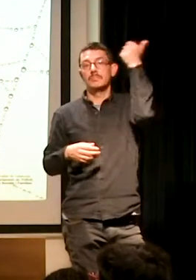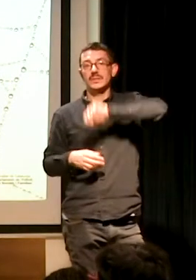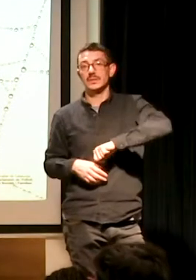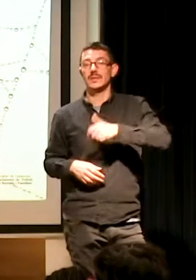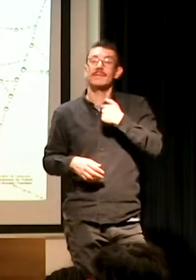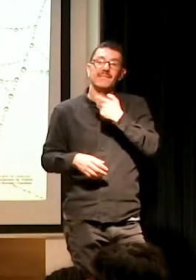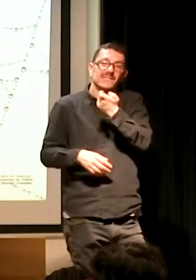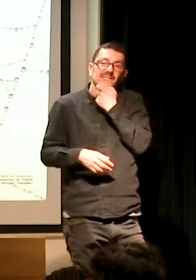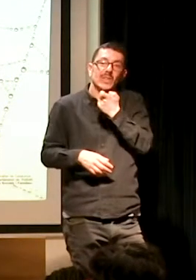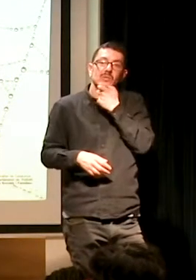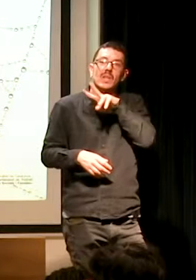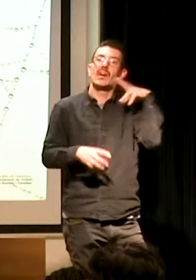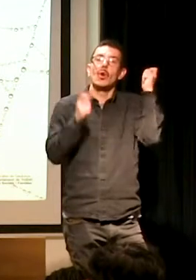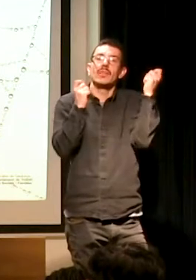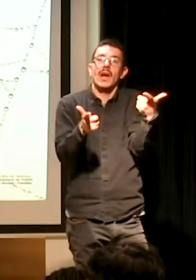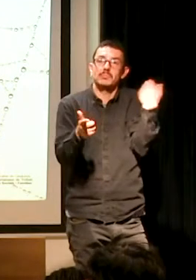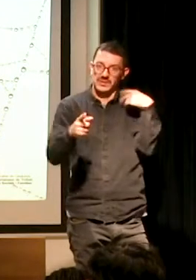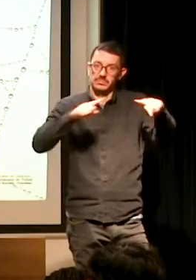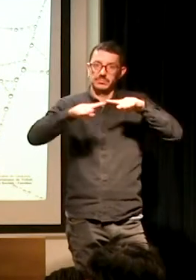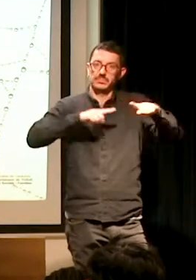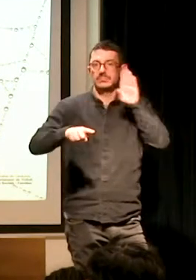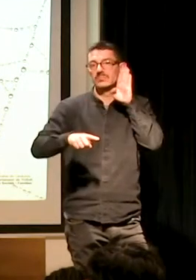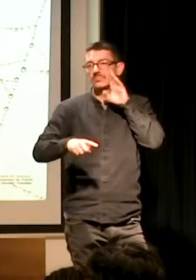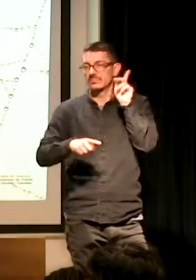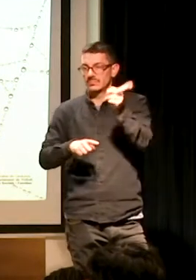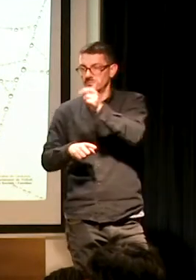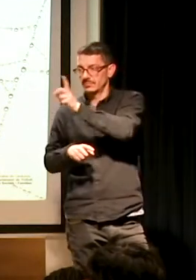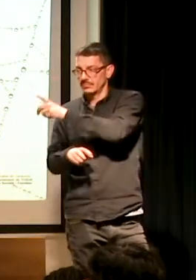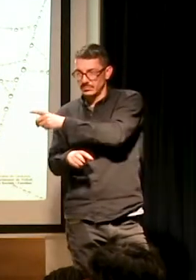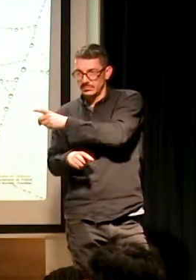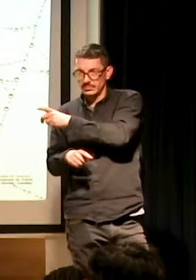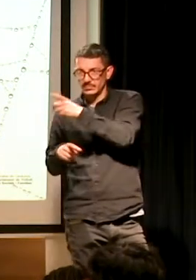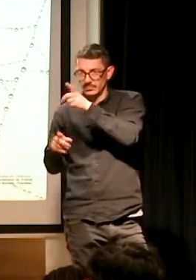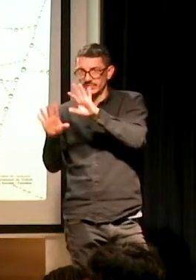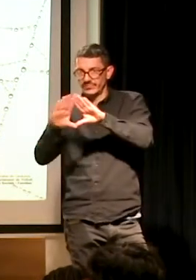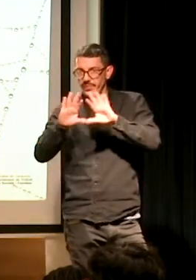valor este tipo de organizaciones feministas